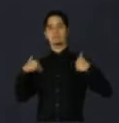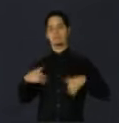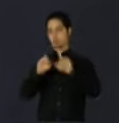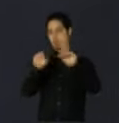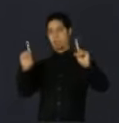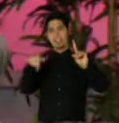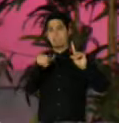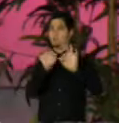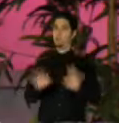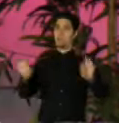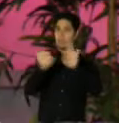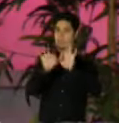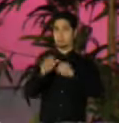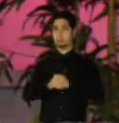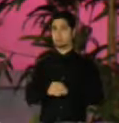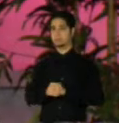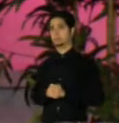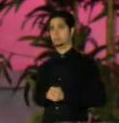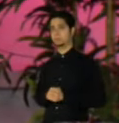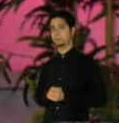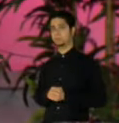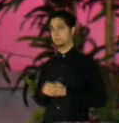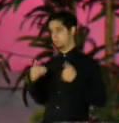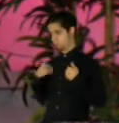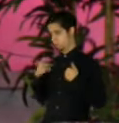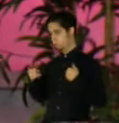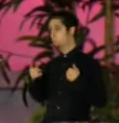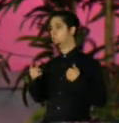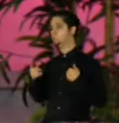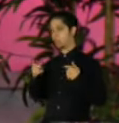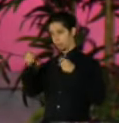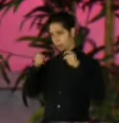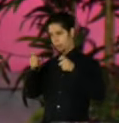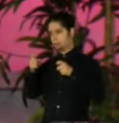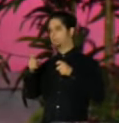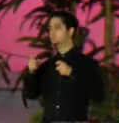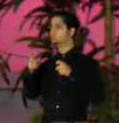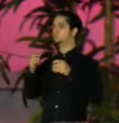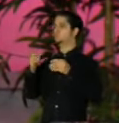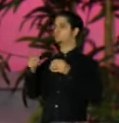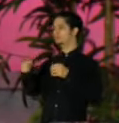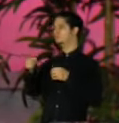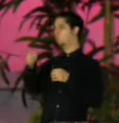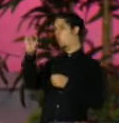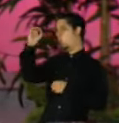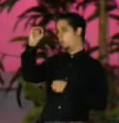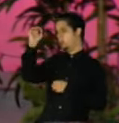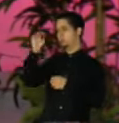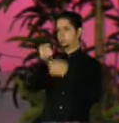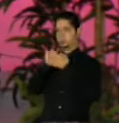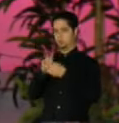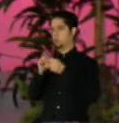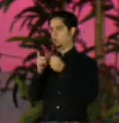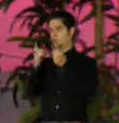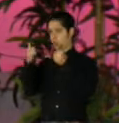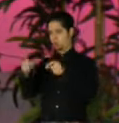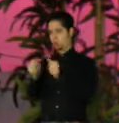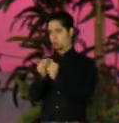regla básica hoy. Entiendo que tengo a la decana de la Escuela de Farmacia sobre ese particular, su impresión sobre lo que ha ocurrido en términos de